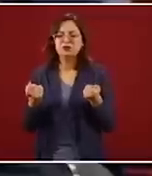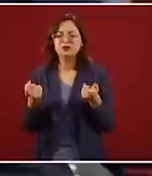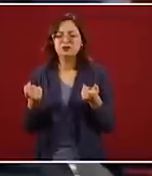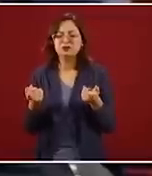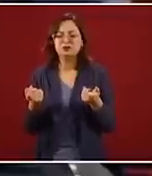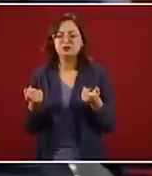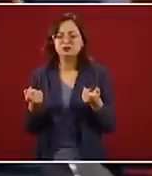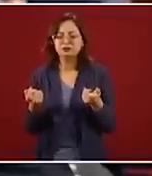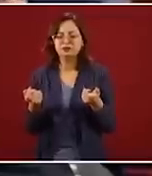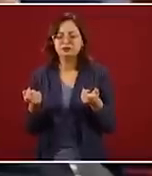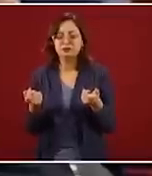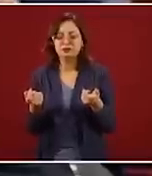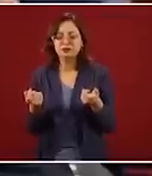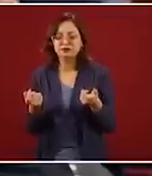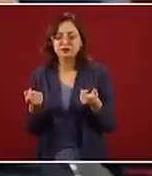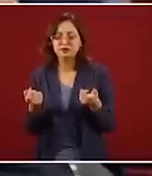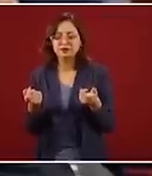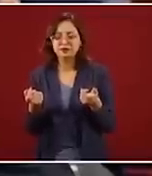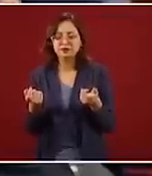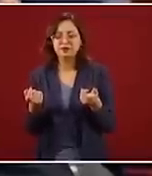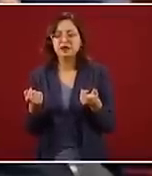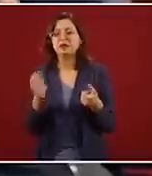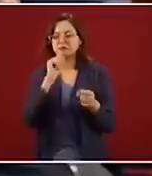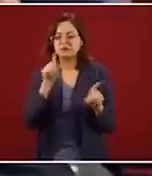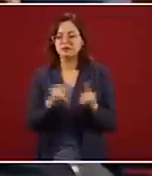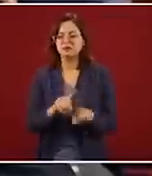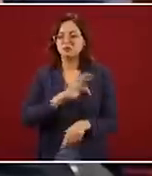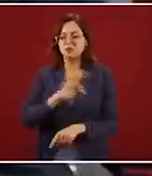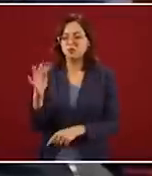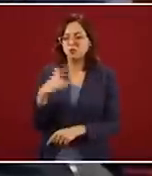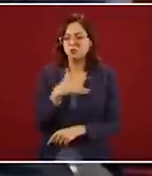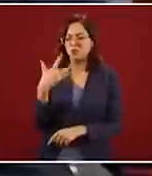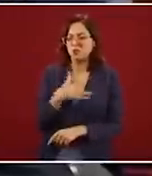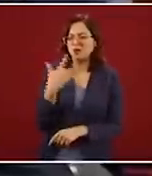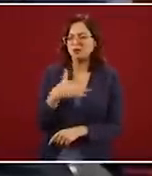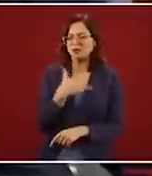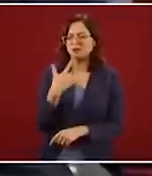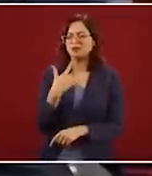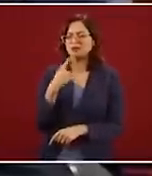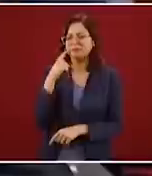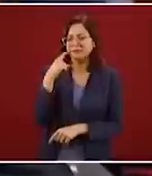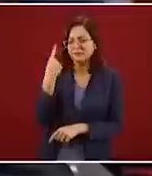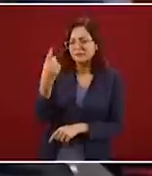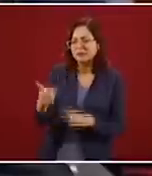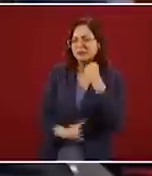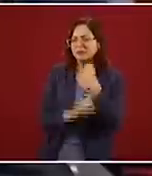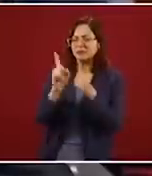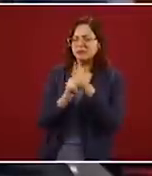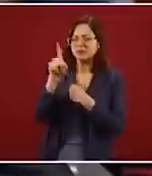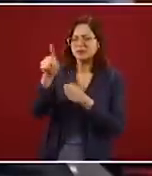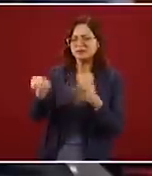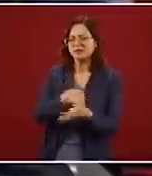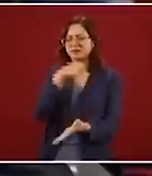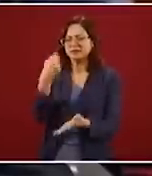también se dan habas ahí, se puede percibir ahorita si usted va a Tamaulipas y ve los programas de SEDATU